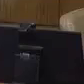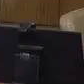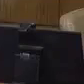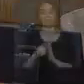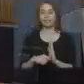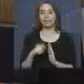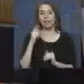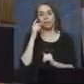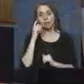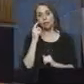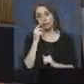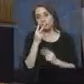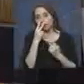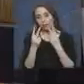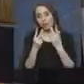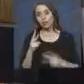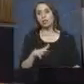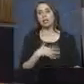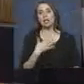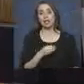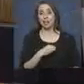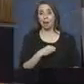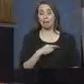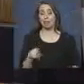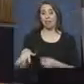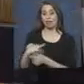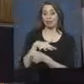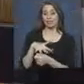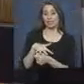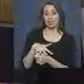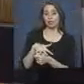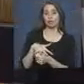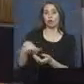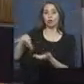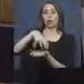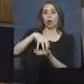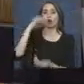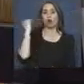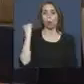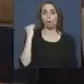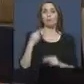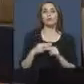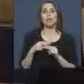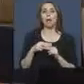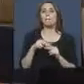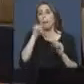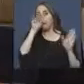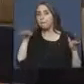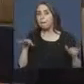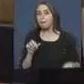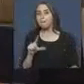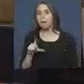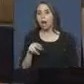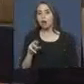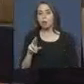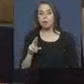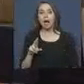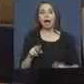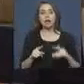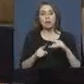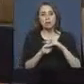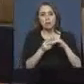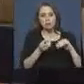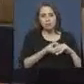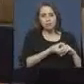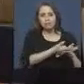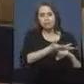se han visto situaciones lamentables en un sector de la comuna de Copiapó, el sector El Palomar, donde una emanación de gas sulfídrico, han